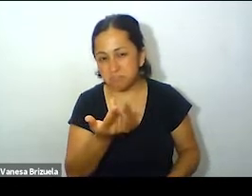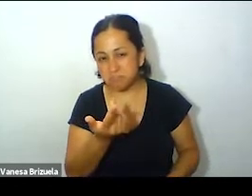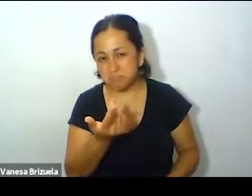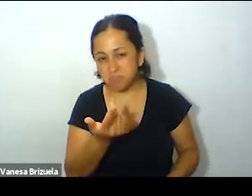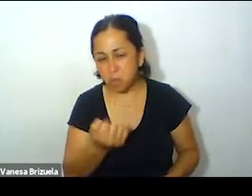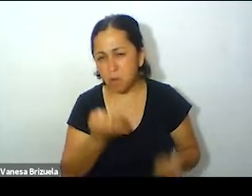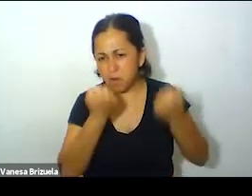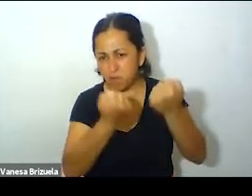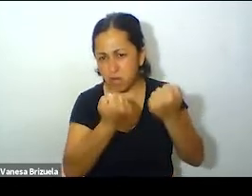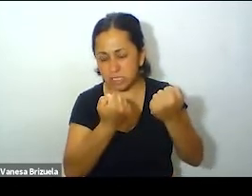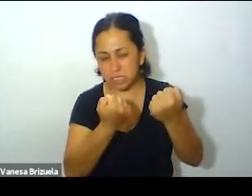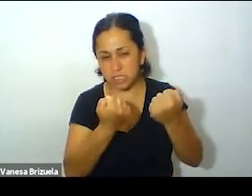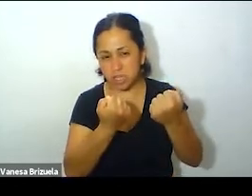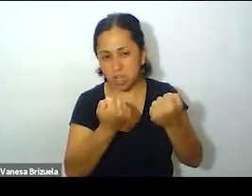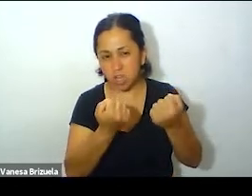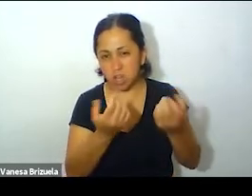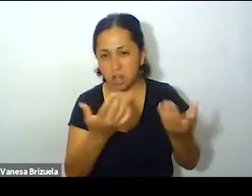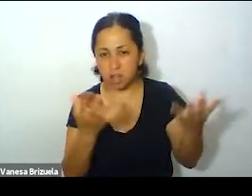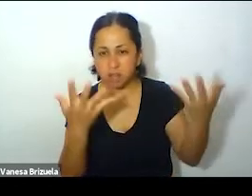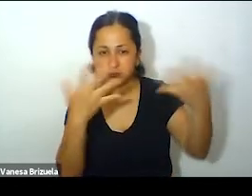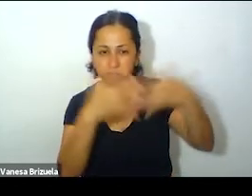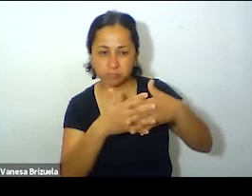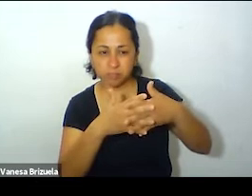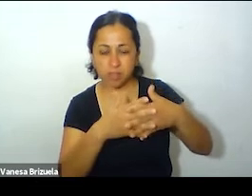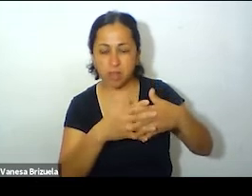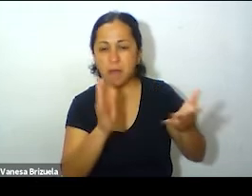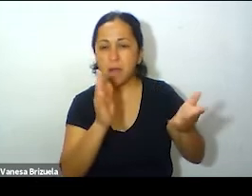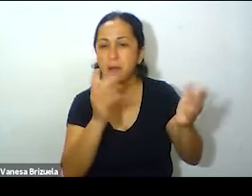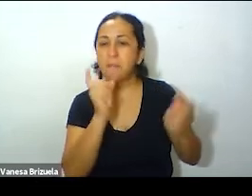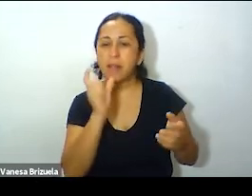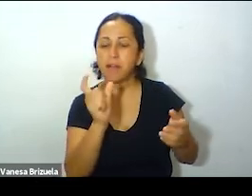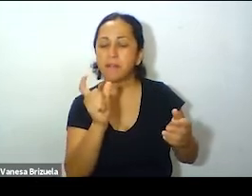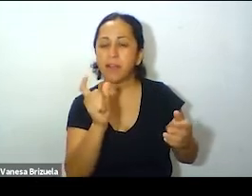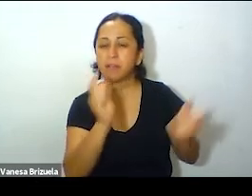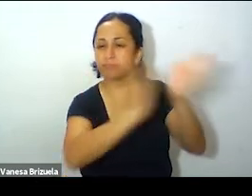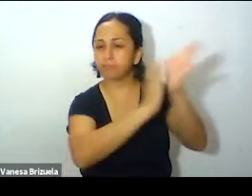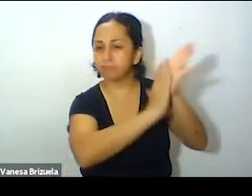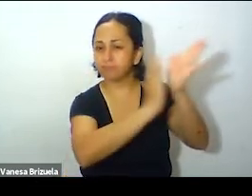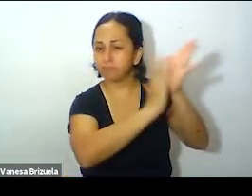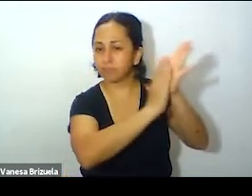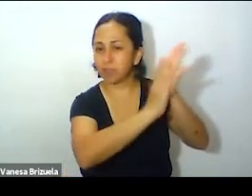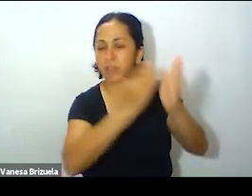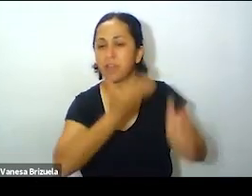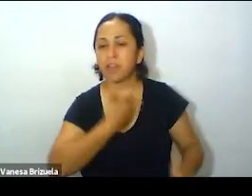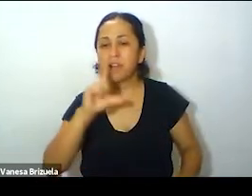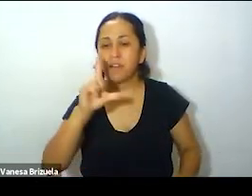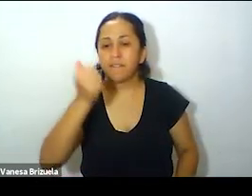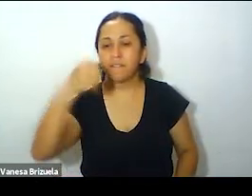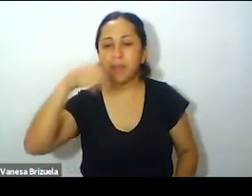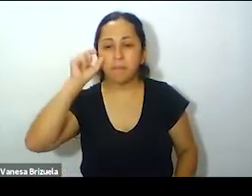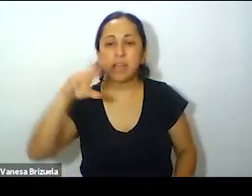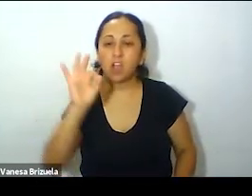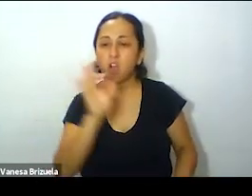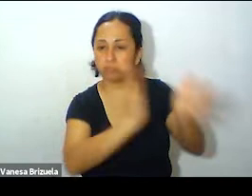Se refuerzan el uno al otro, porque es la palabra es flamenco, la chica que es como una bailarina,